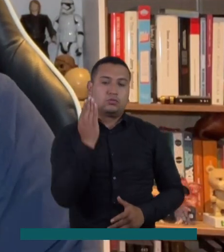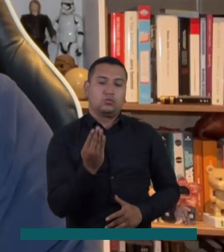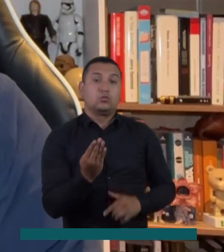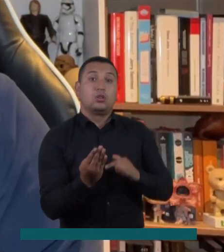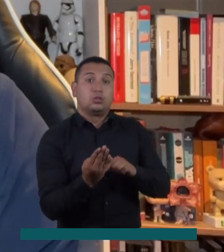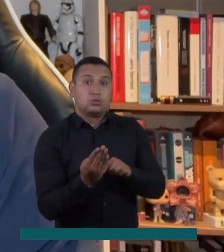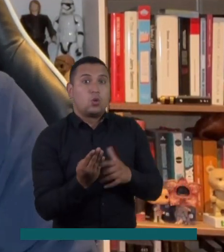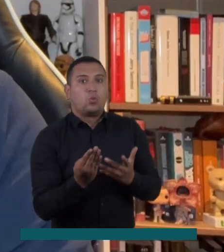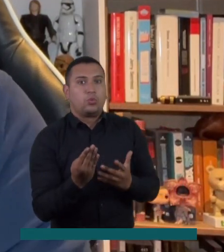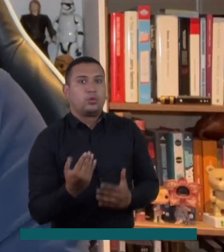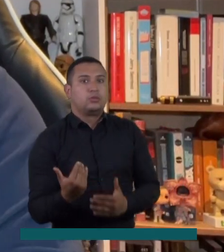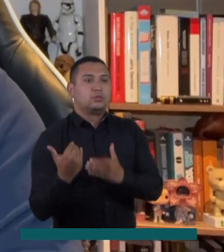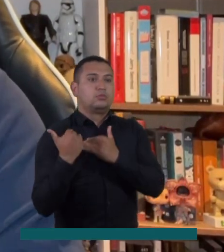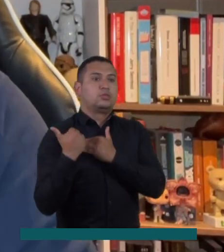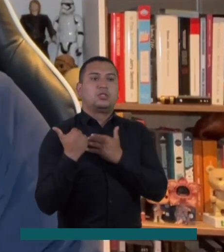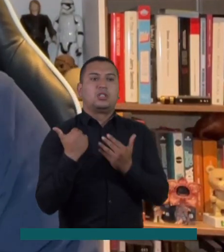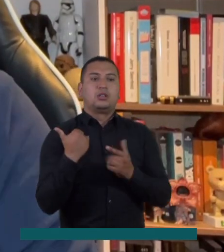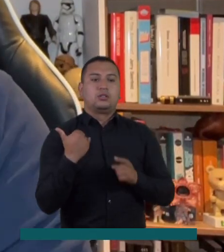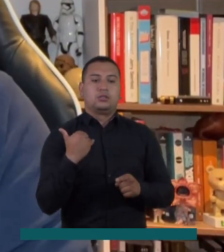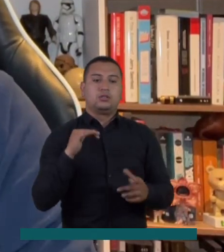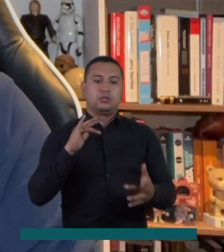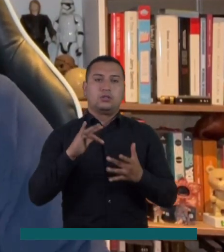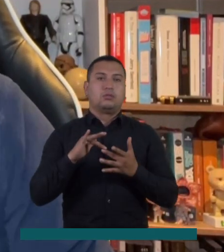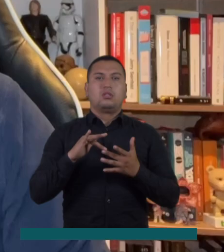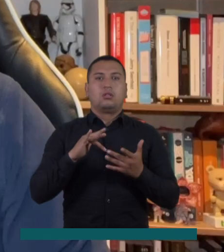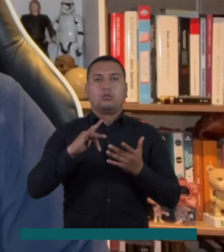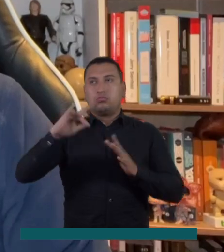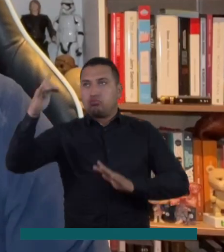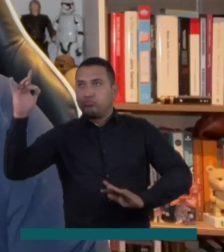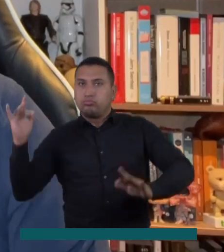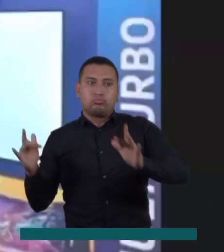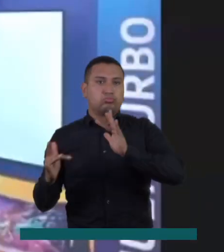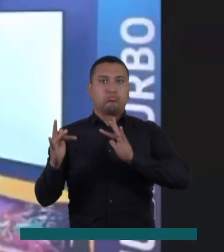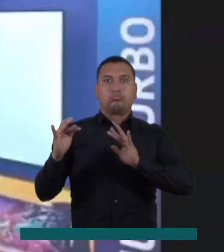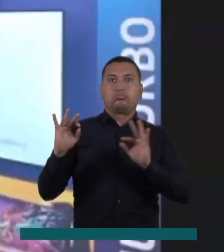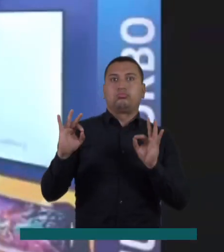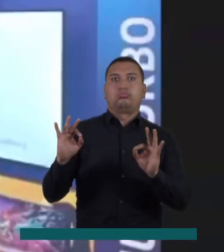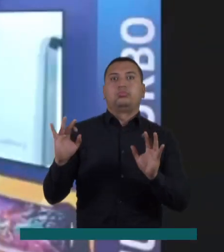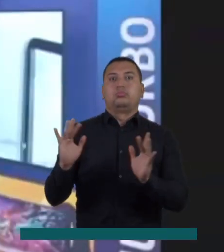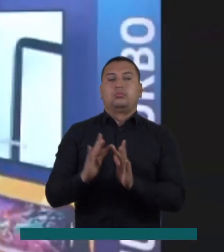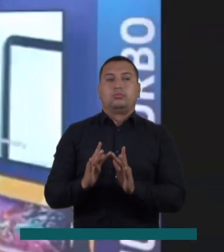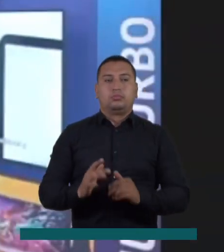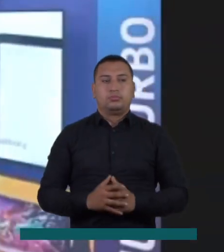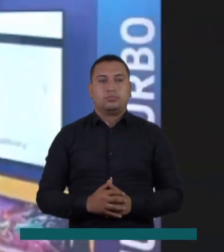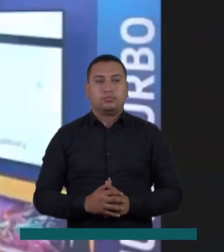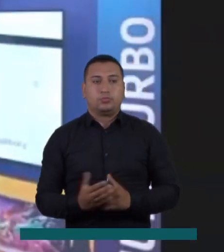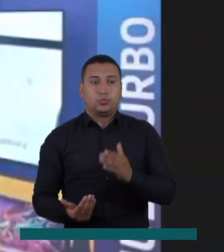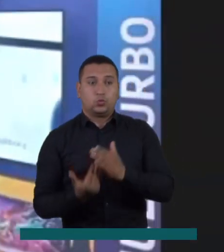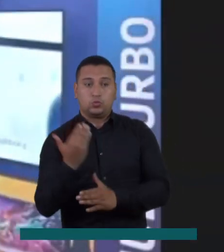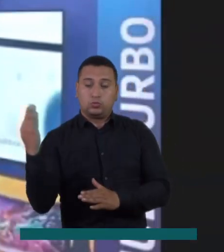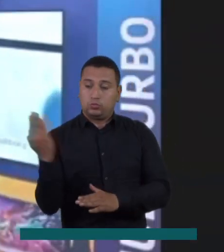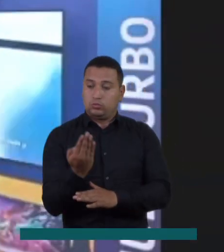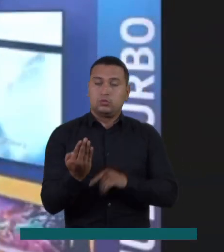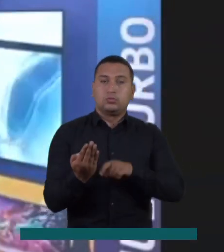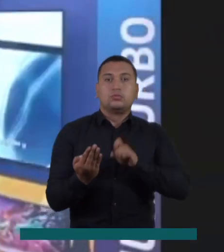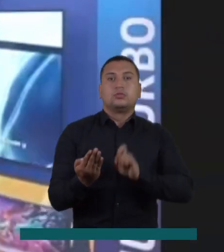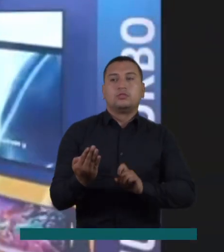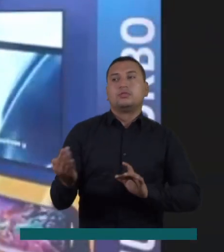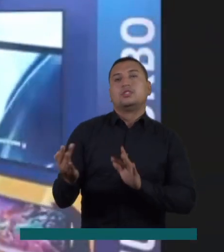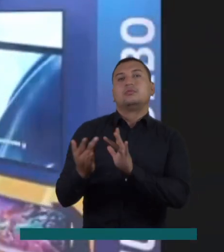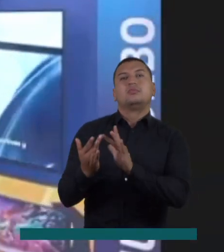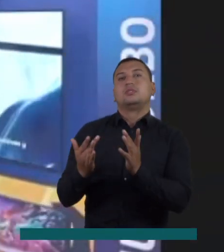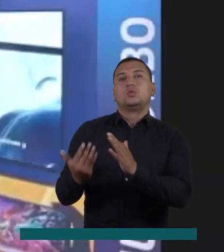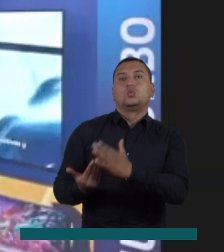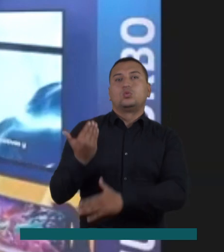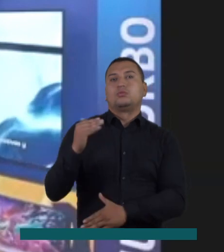la responsabilidad de ser el cerebro de toda esta interconectividad. Los nuevos equipos deben estar dispuestos y deben ser compatibles con